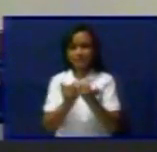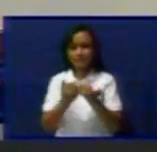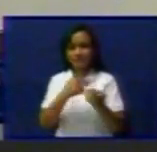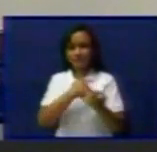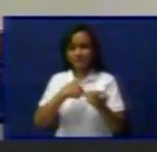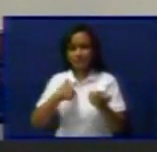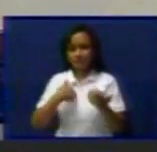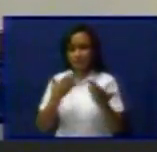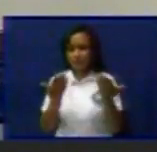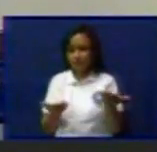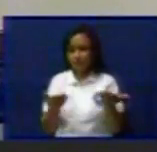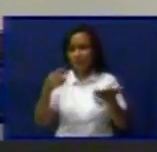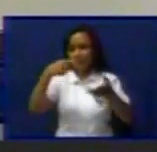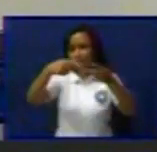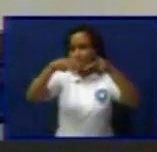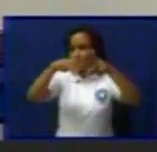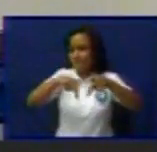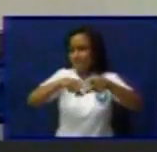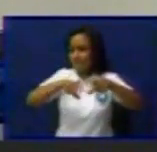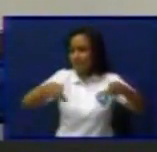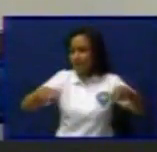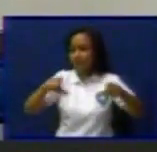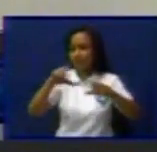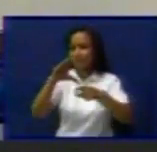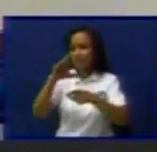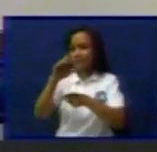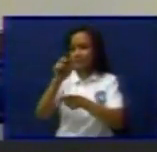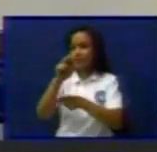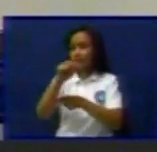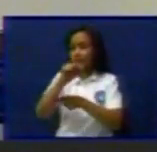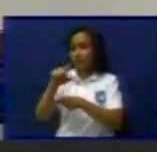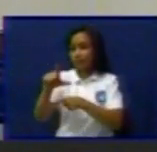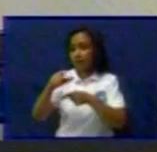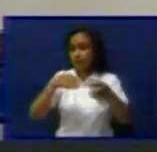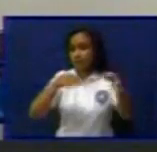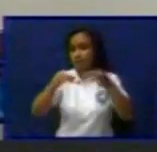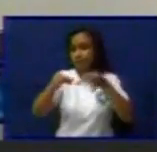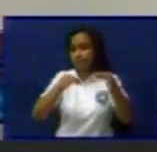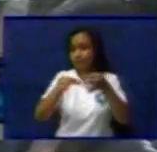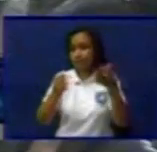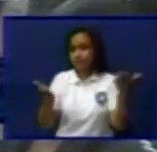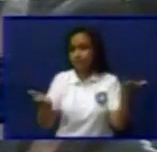Eso fue el plan del canal.